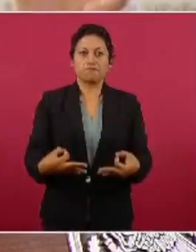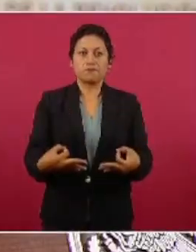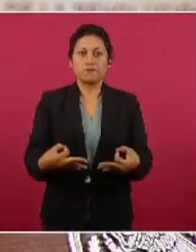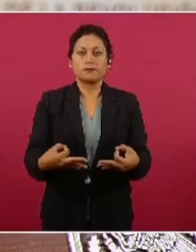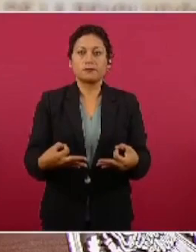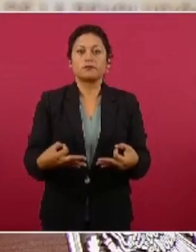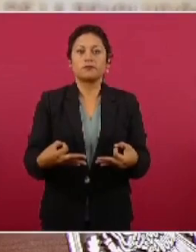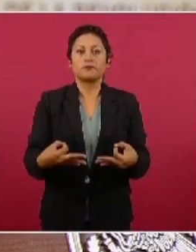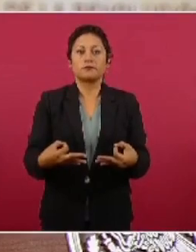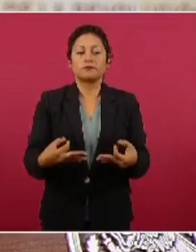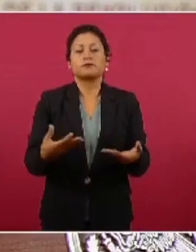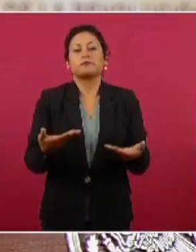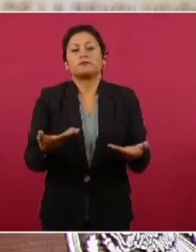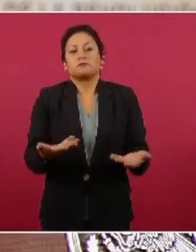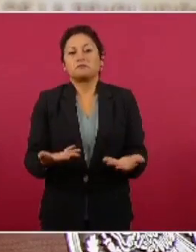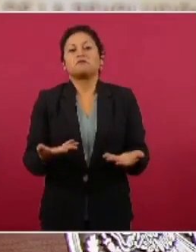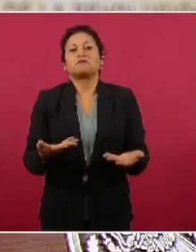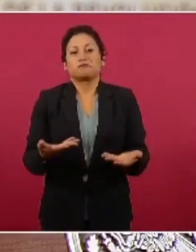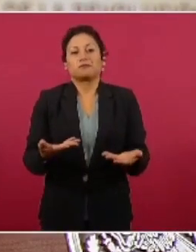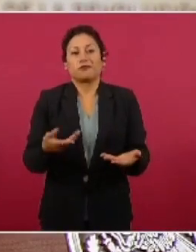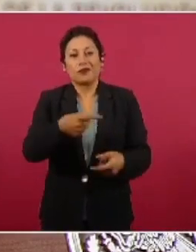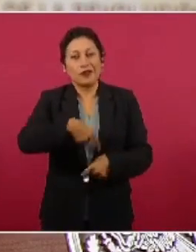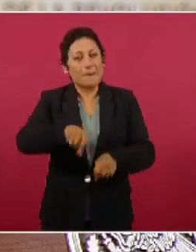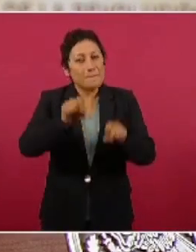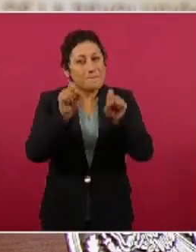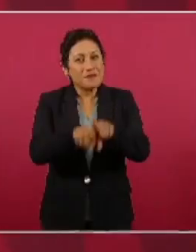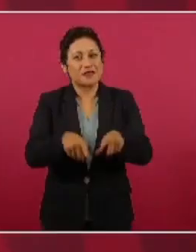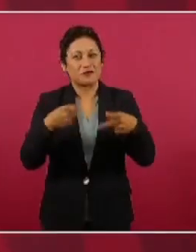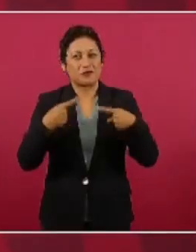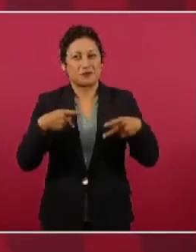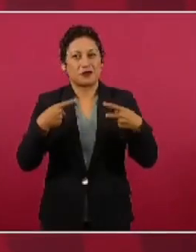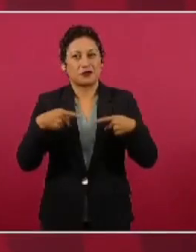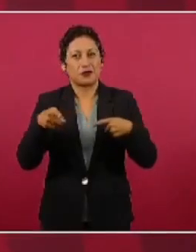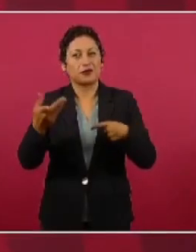que viene de la defensa, que viene de Marina,